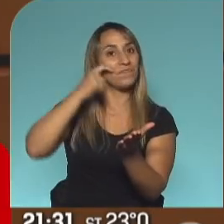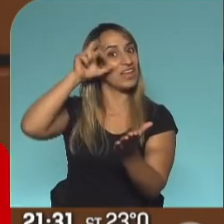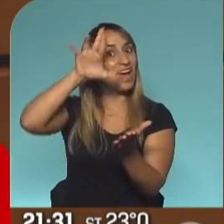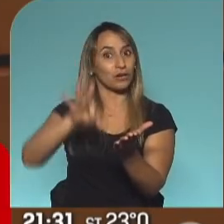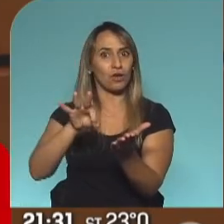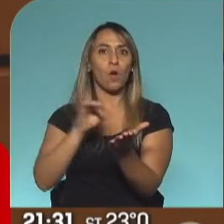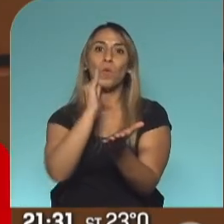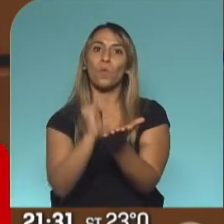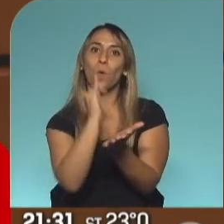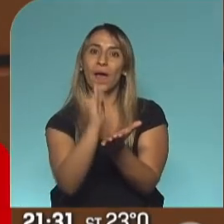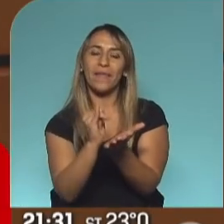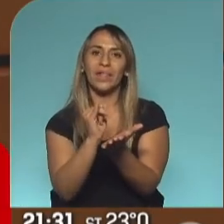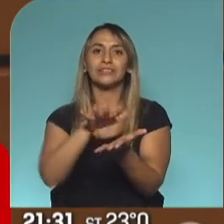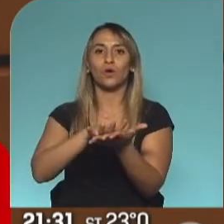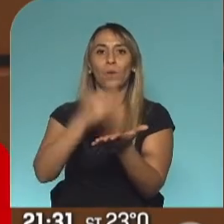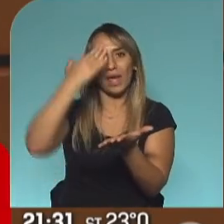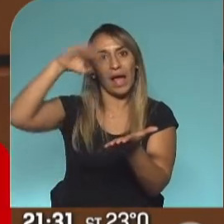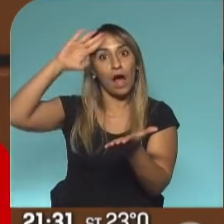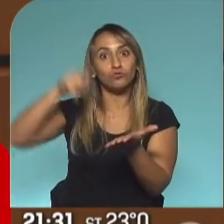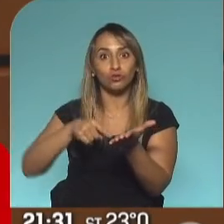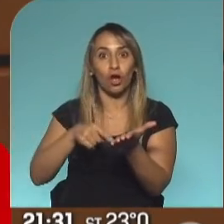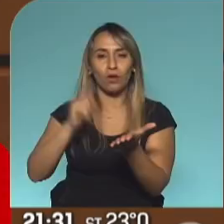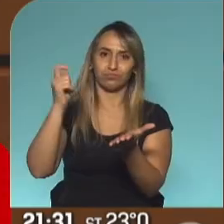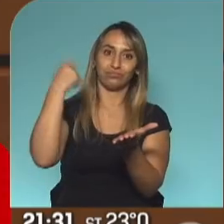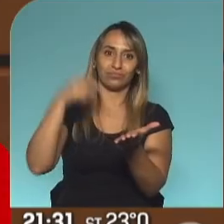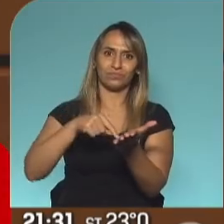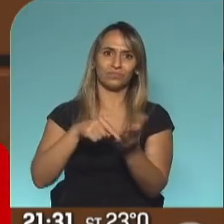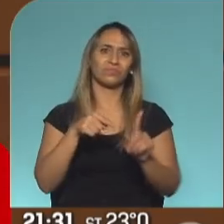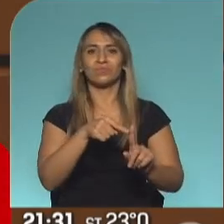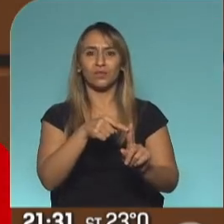sus desdichas. Pero era un sabio el gaucho ese.